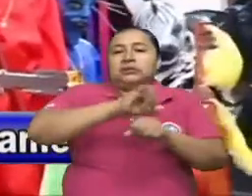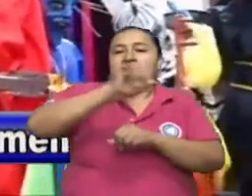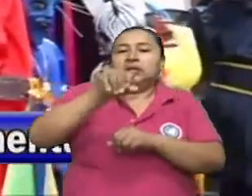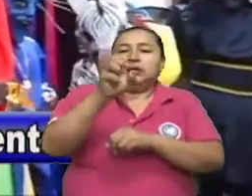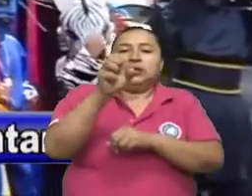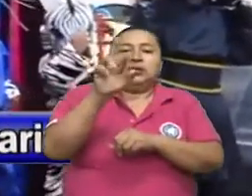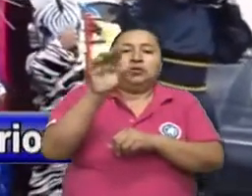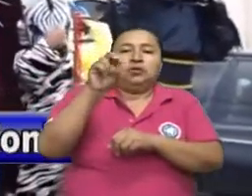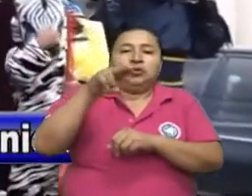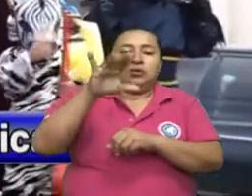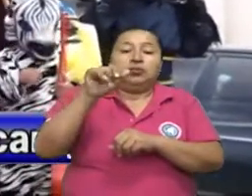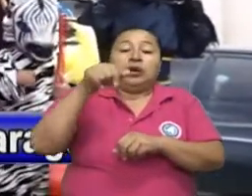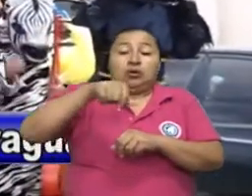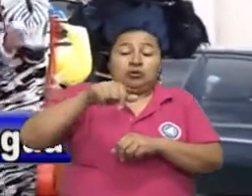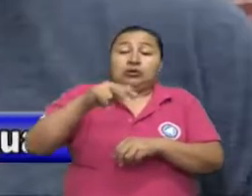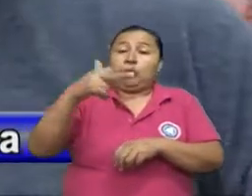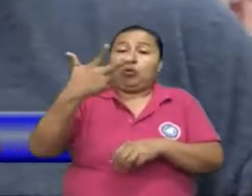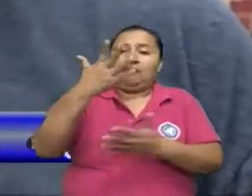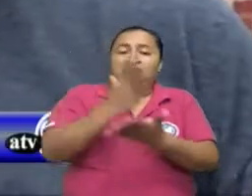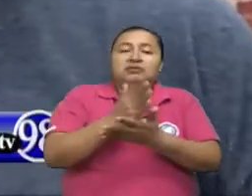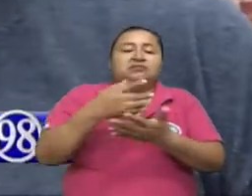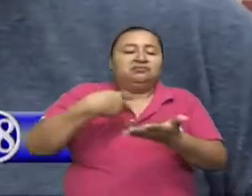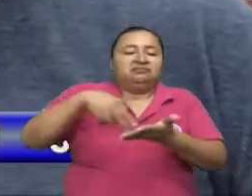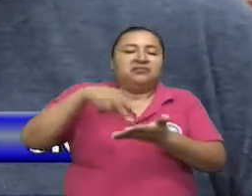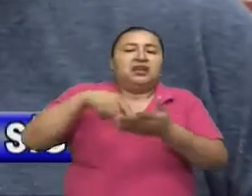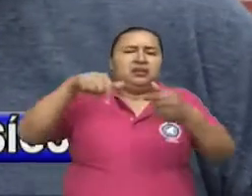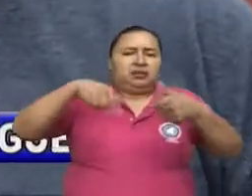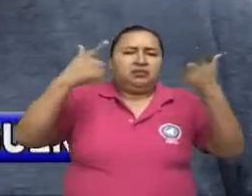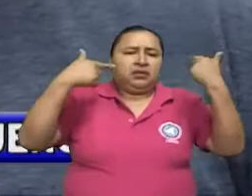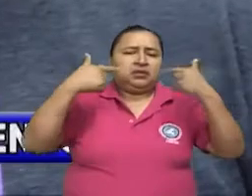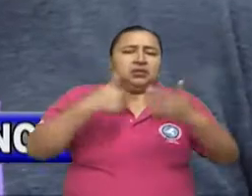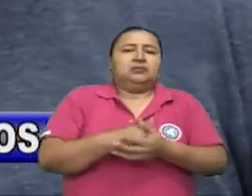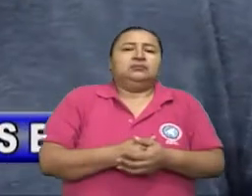es la 8ª vez que venimos a danzar aquí en Masaya.